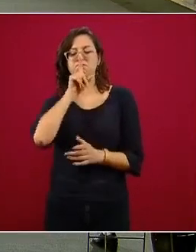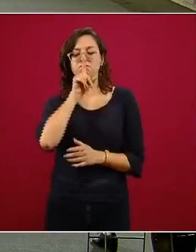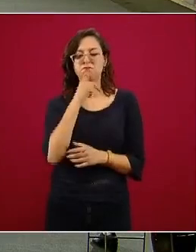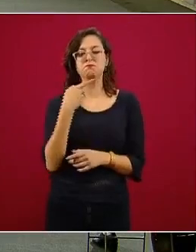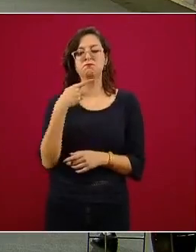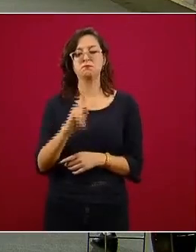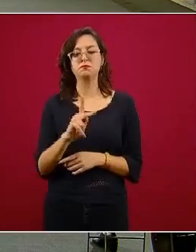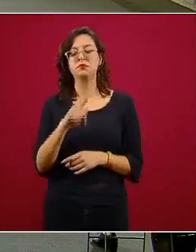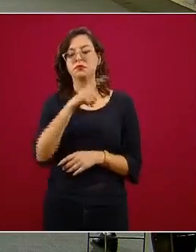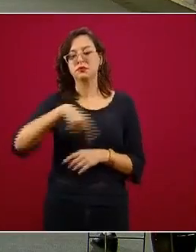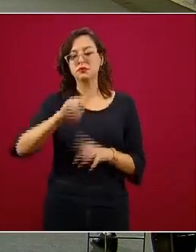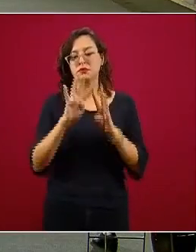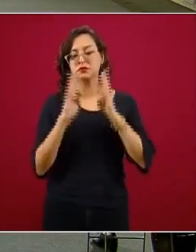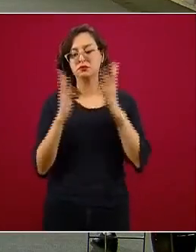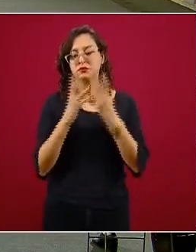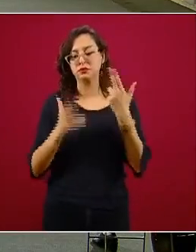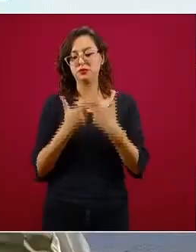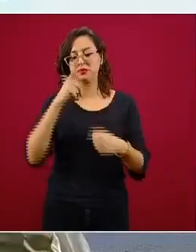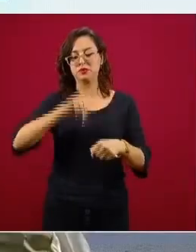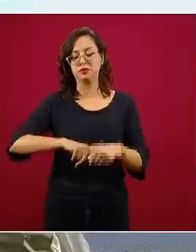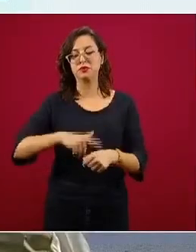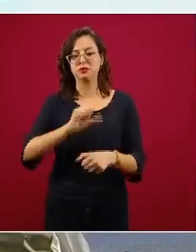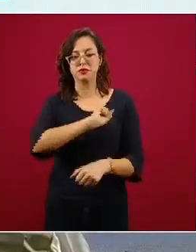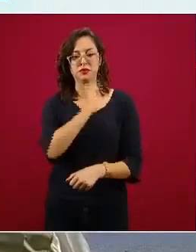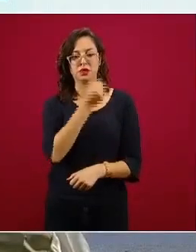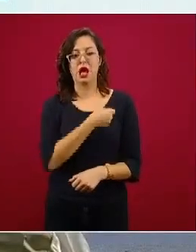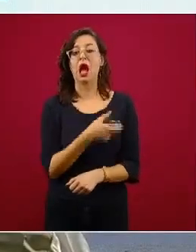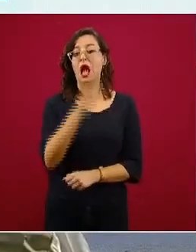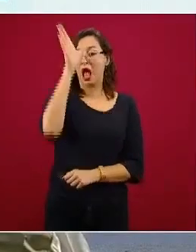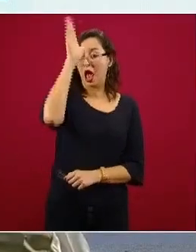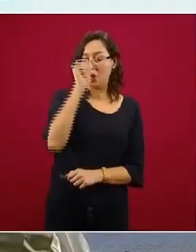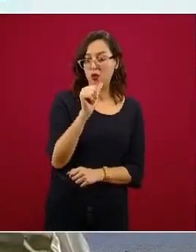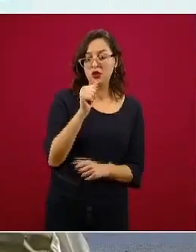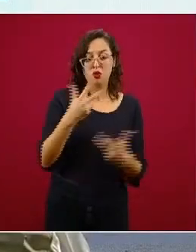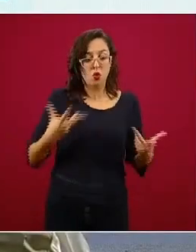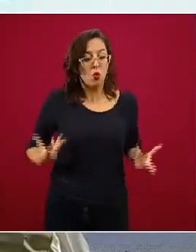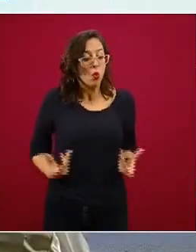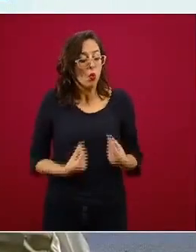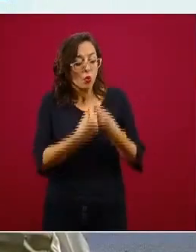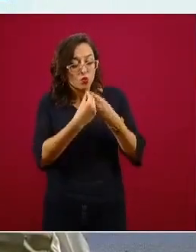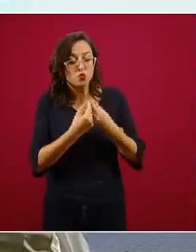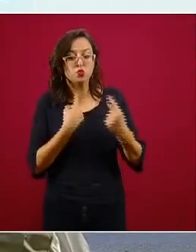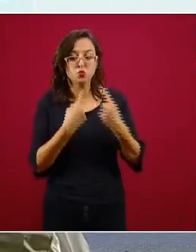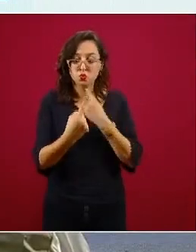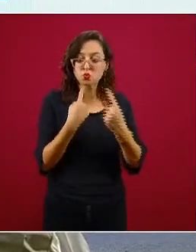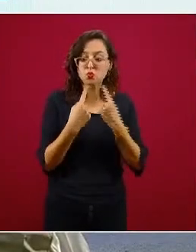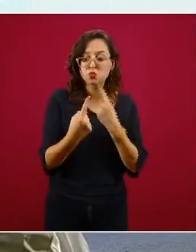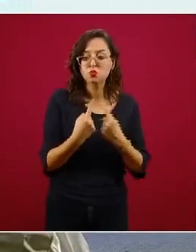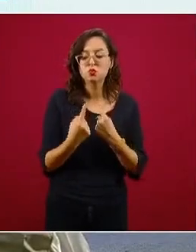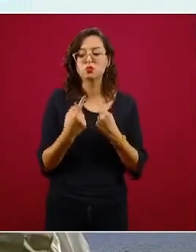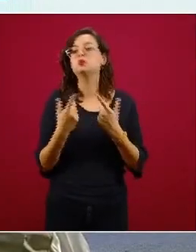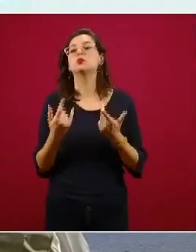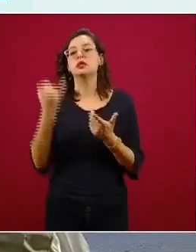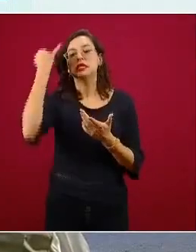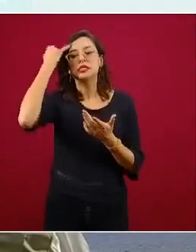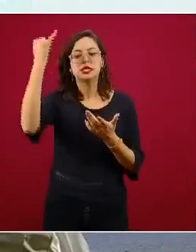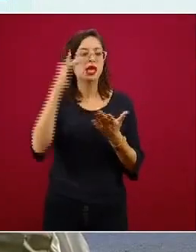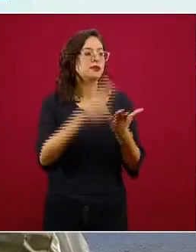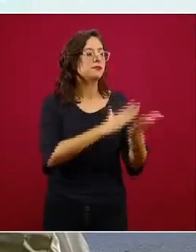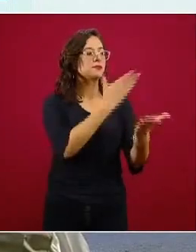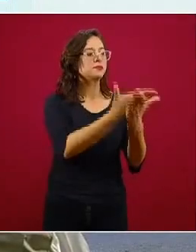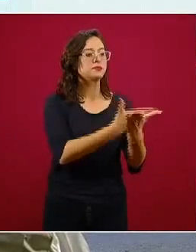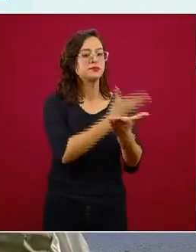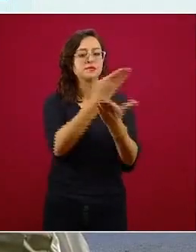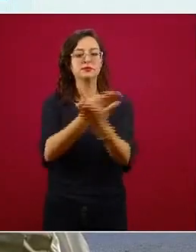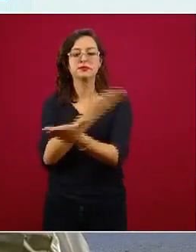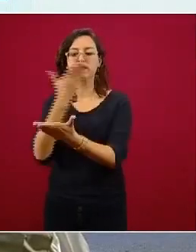el Consejo Nacional de Salud tuvo a bien hacer un acuerdo de articulación en varias de las iniciativas que ya se